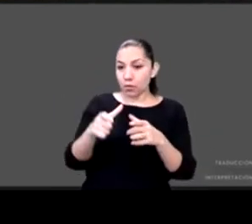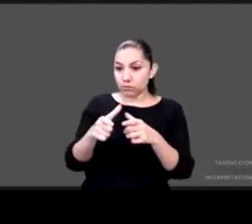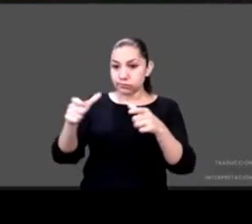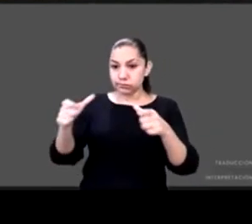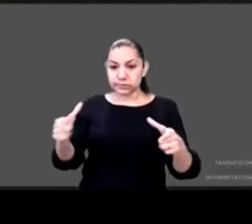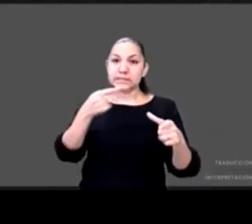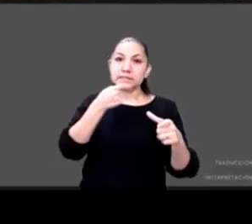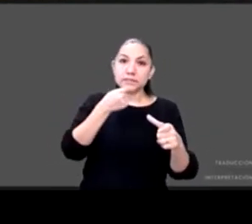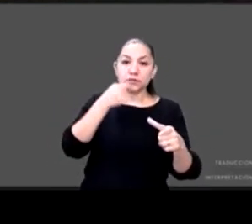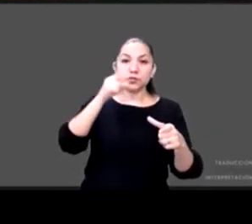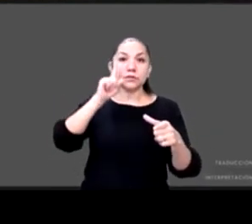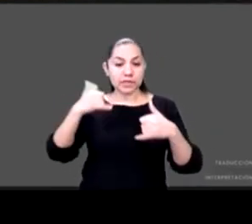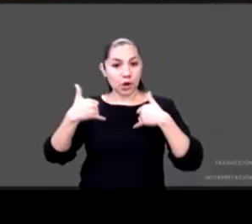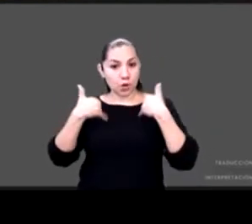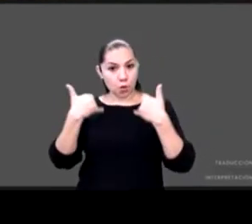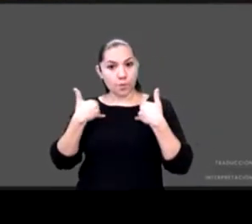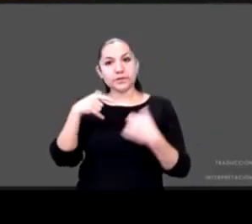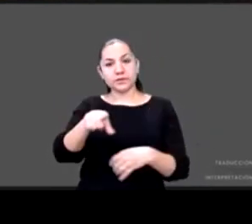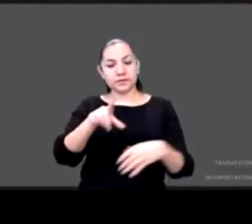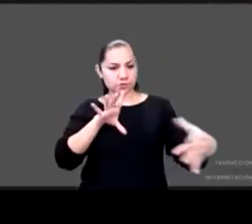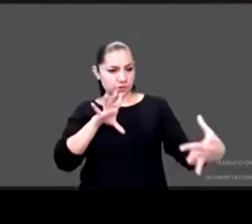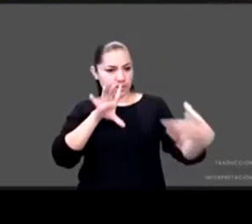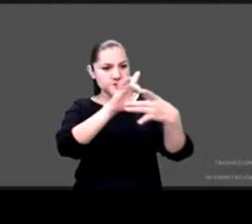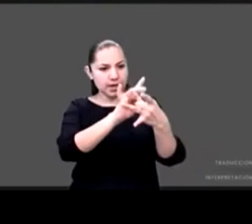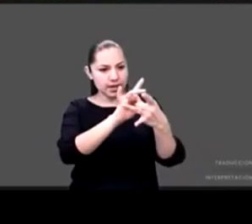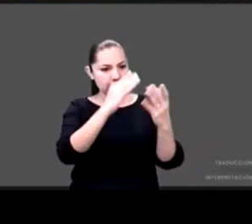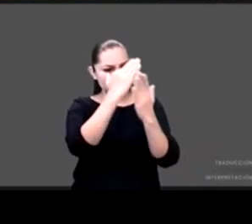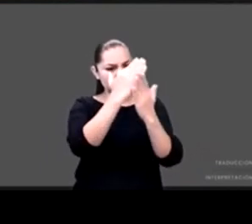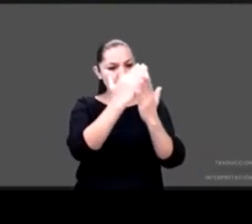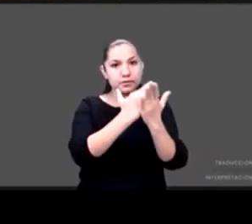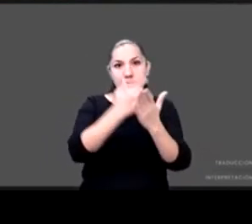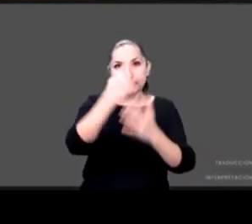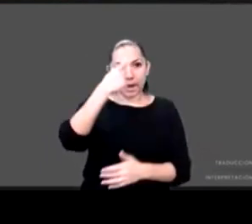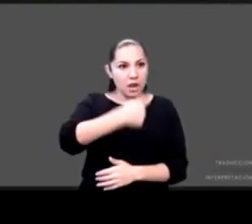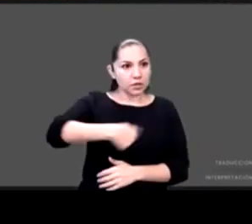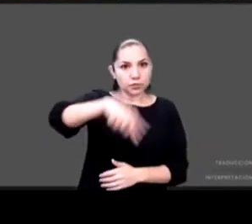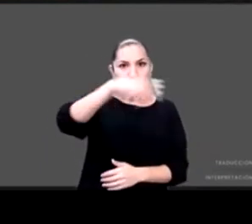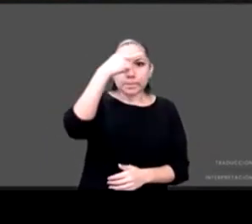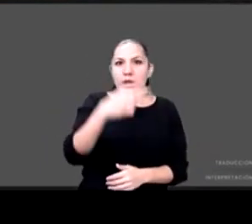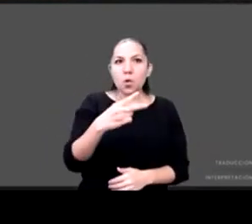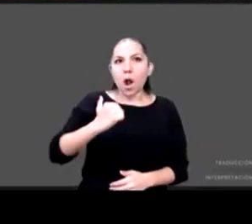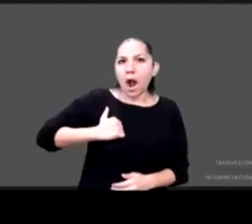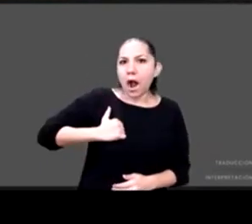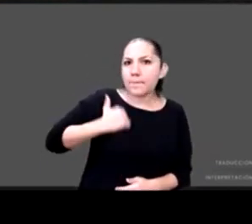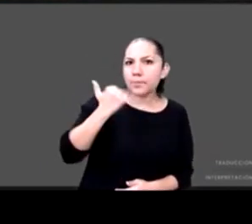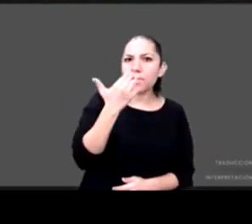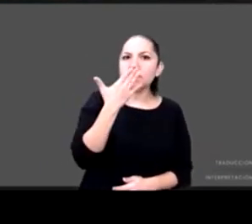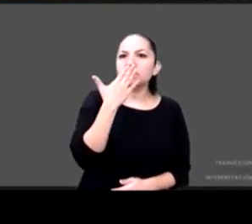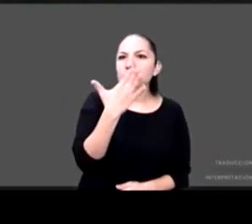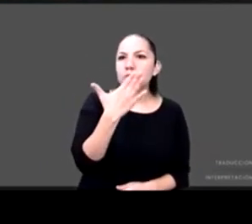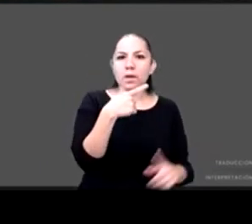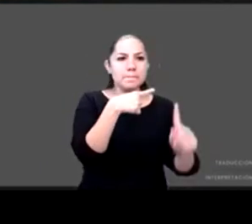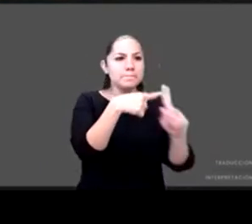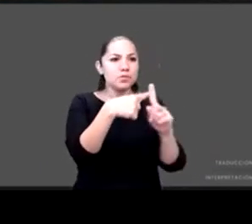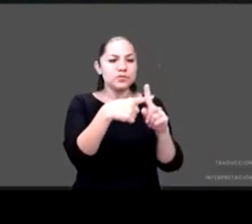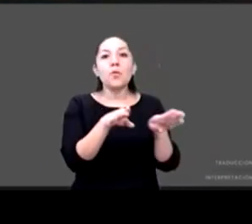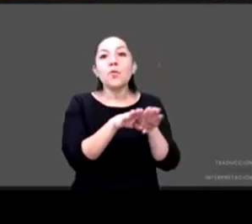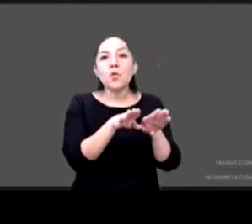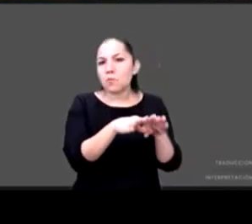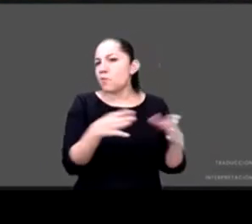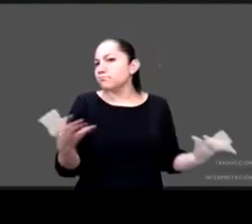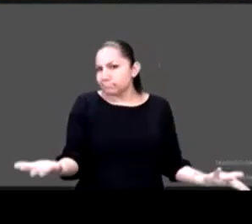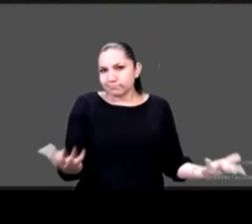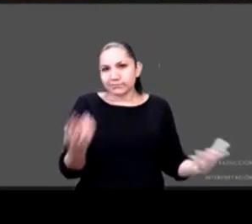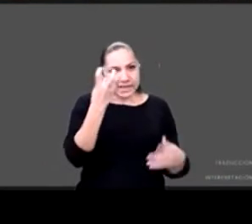tener, ¿no? Entonces, yo ahí es donde nos cabe a todos. Todos tenemos algo que aportar y mucho cuidado